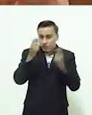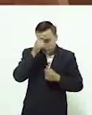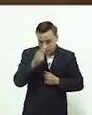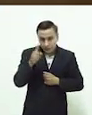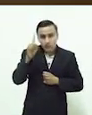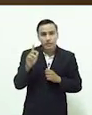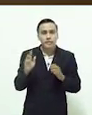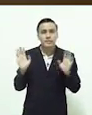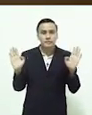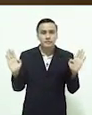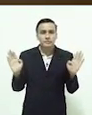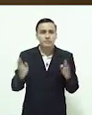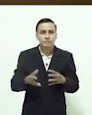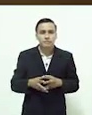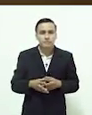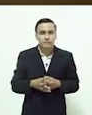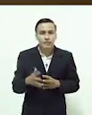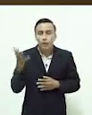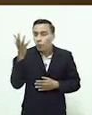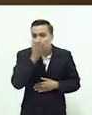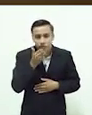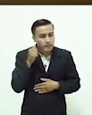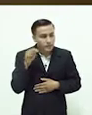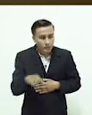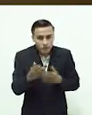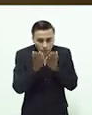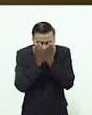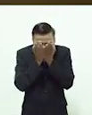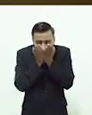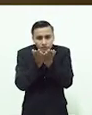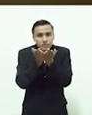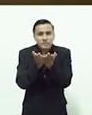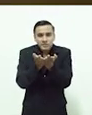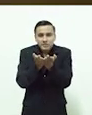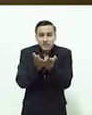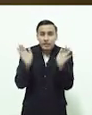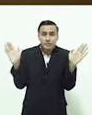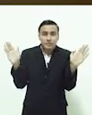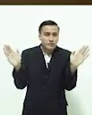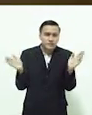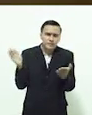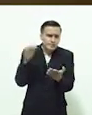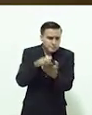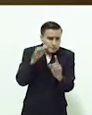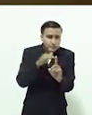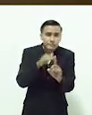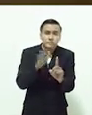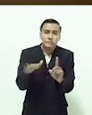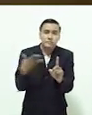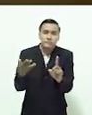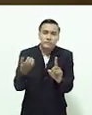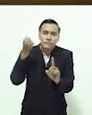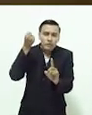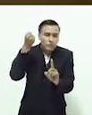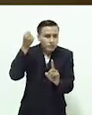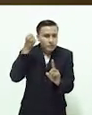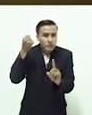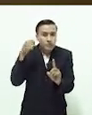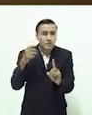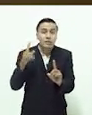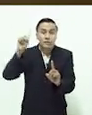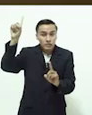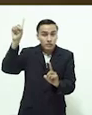Jesús. Maravilloso el Evangelio de hoy, ¿verdad? Jesús insiste en que lo más importante para